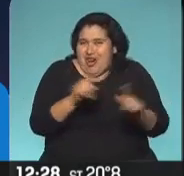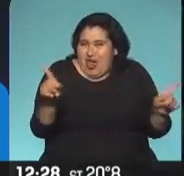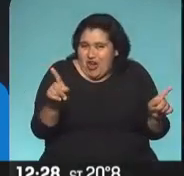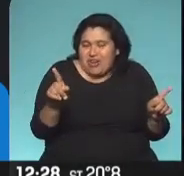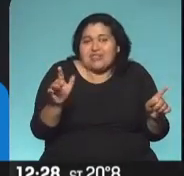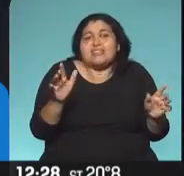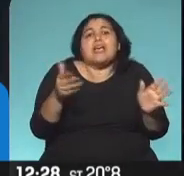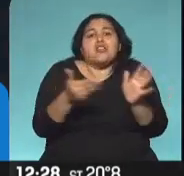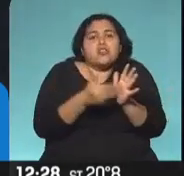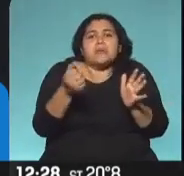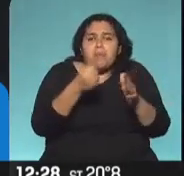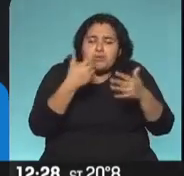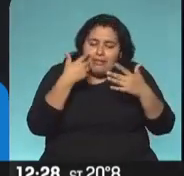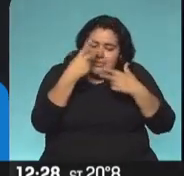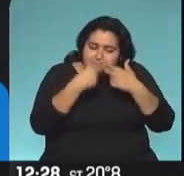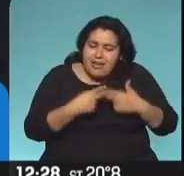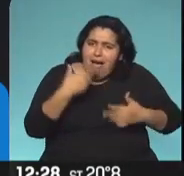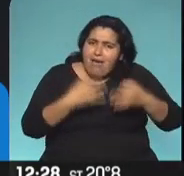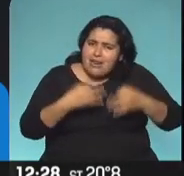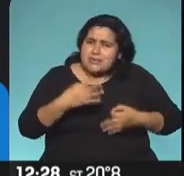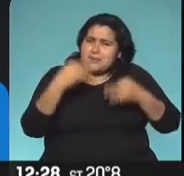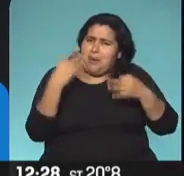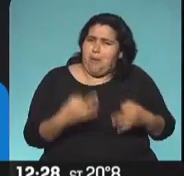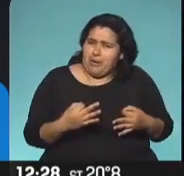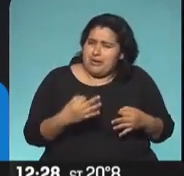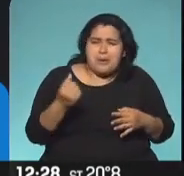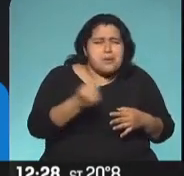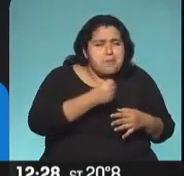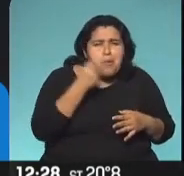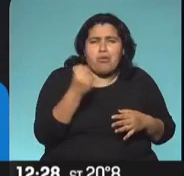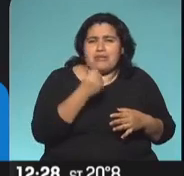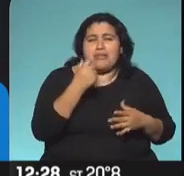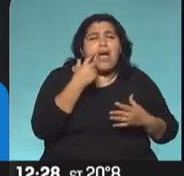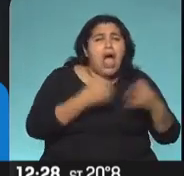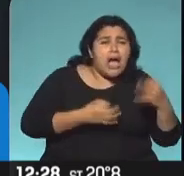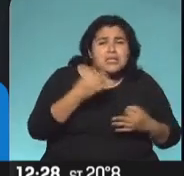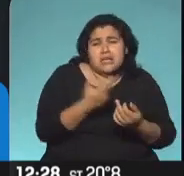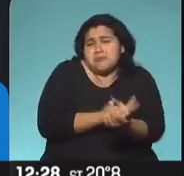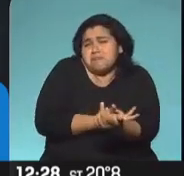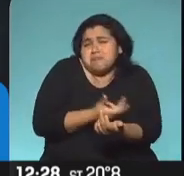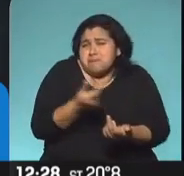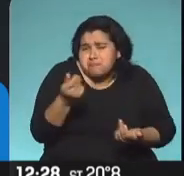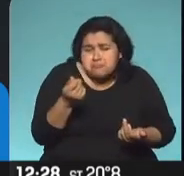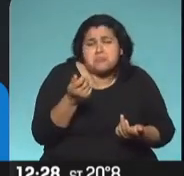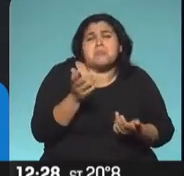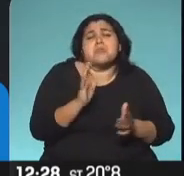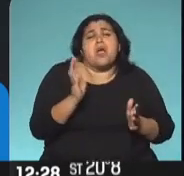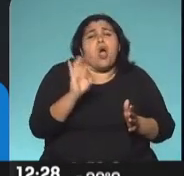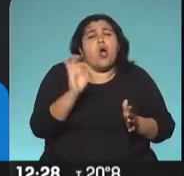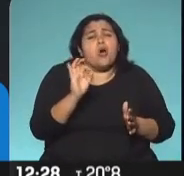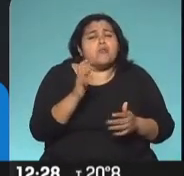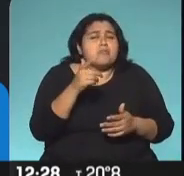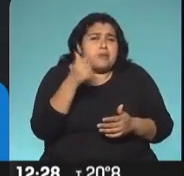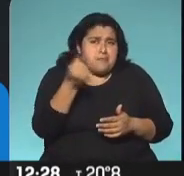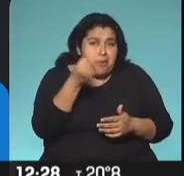él ese es el punto fundamental algo sencillo como un análisis de una extracción de una punción venosa donde